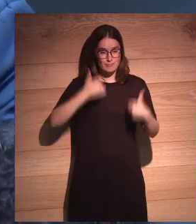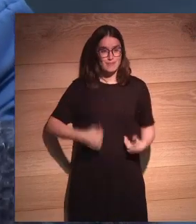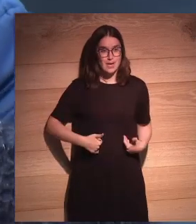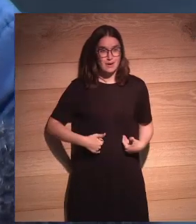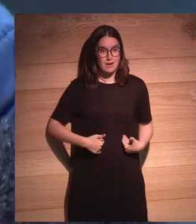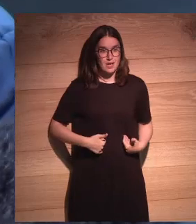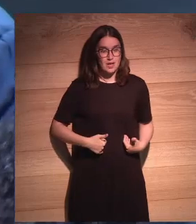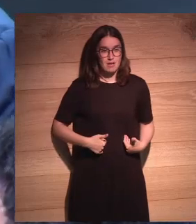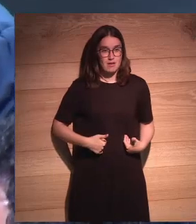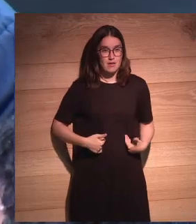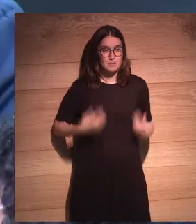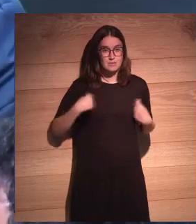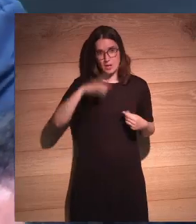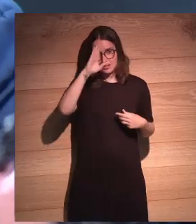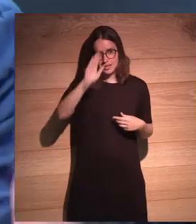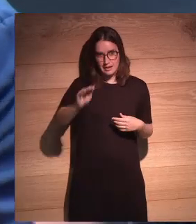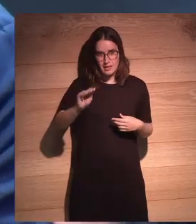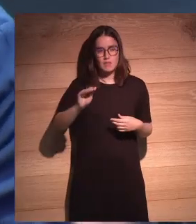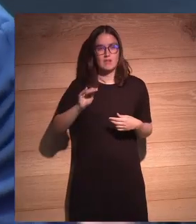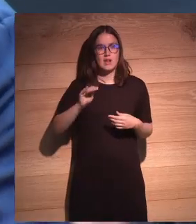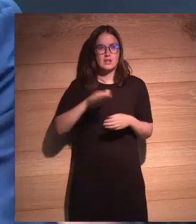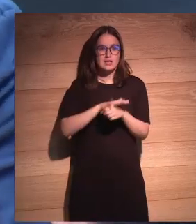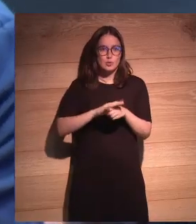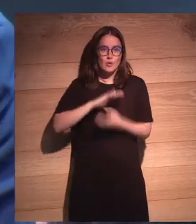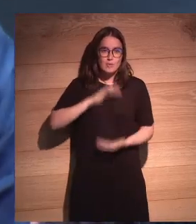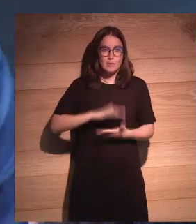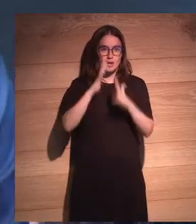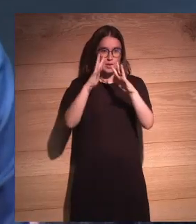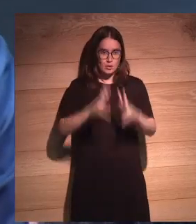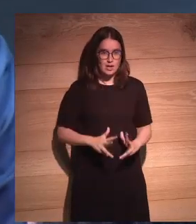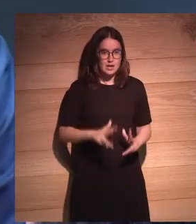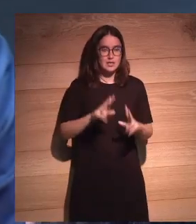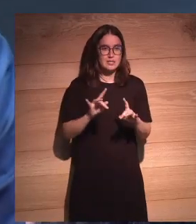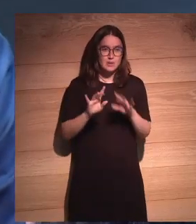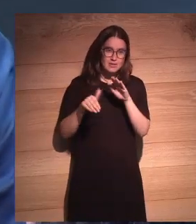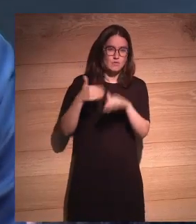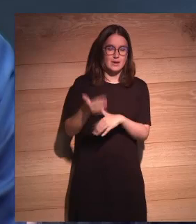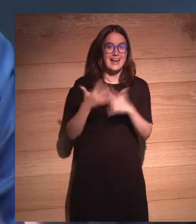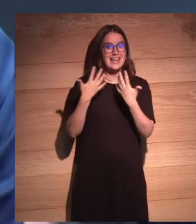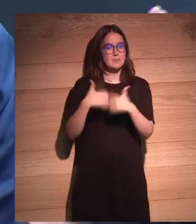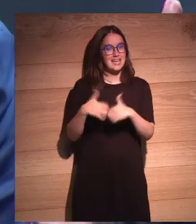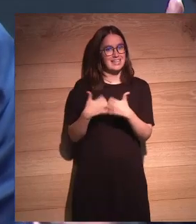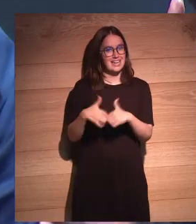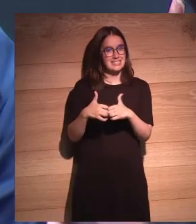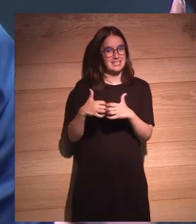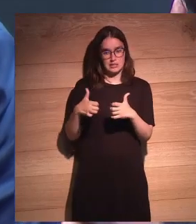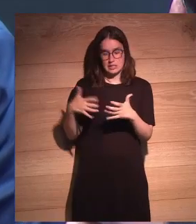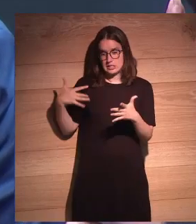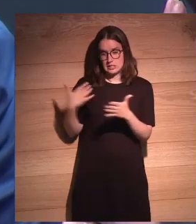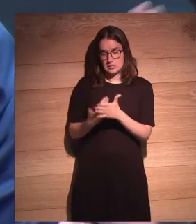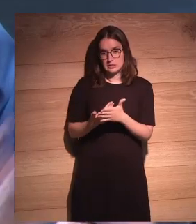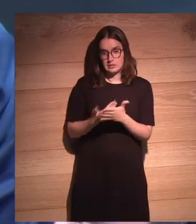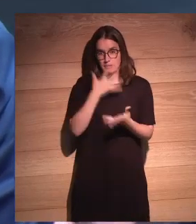solamente es la inteligencia en este sentido de capacidad para calcular, están fuera. Las máquinas, hasta donde sabemos, no